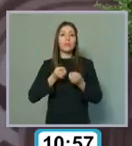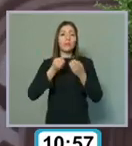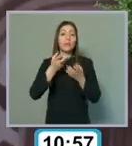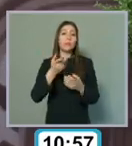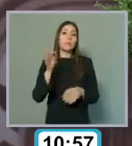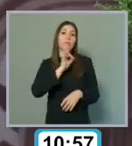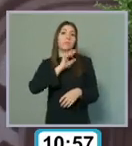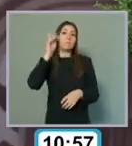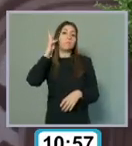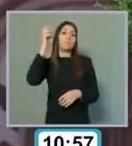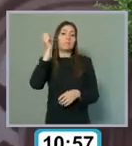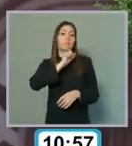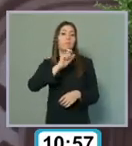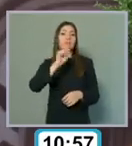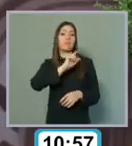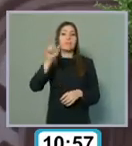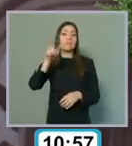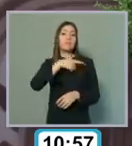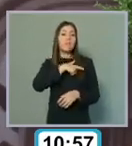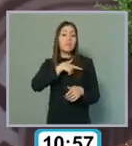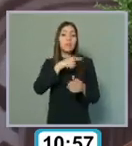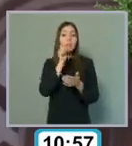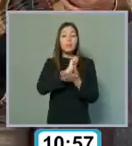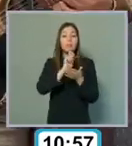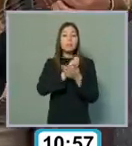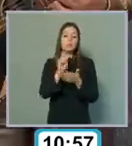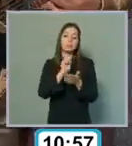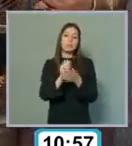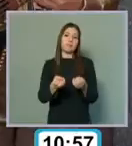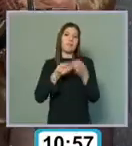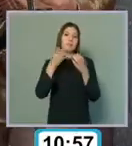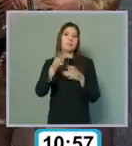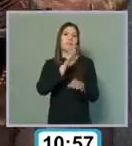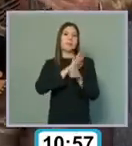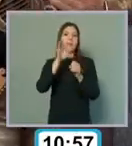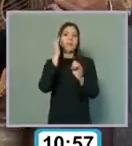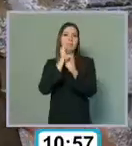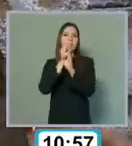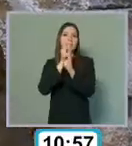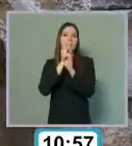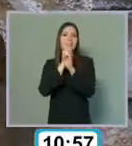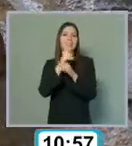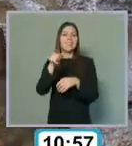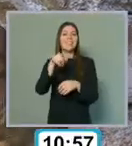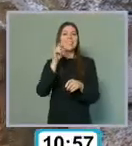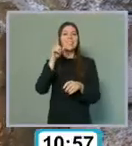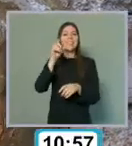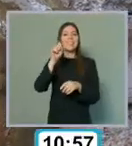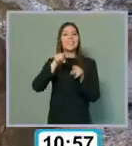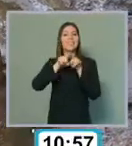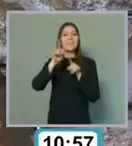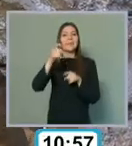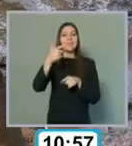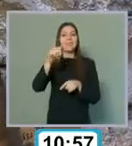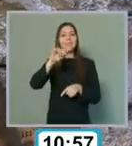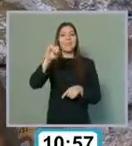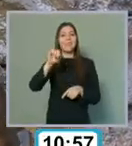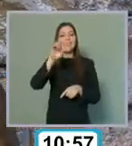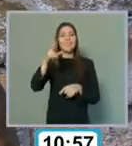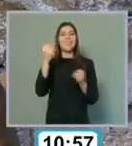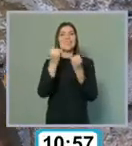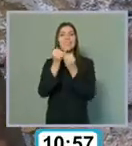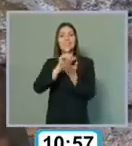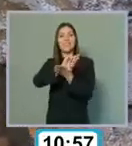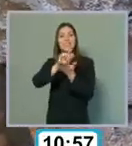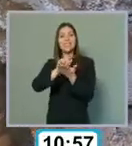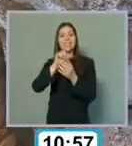que si les gusta escribir, pónganse ahí una libreta y fierro. Y mándenos. Muy bien, las redes sociales. Así es, @ los hermanos Vega Jr. como en Facebook, Twitter e Instagram